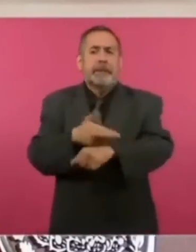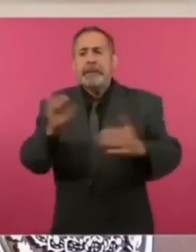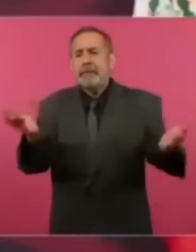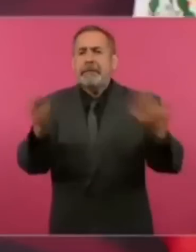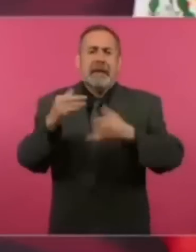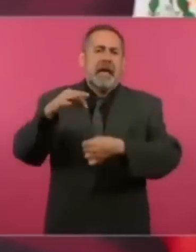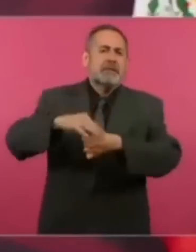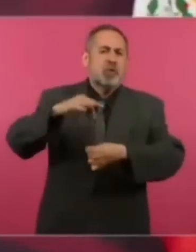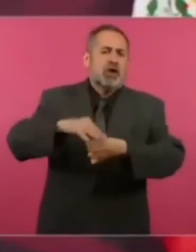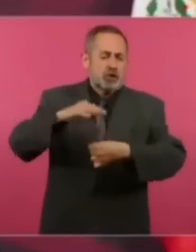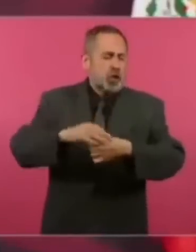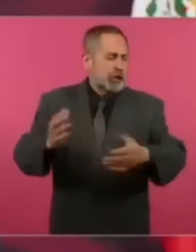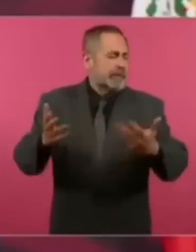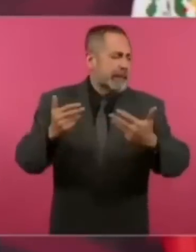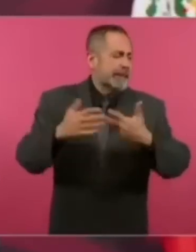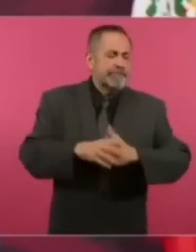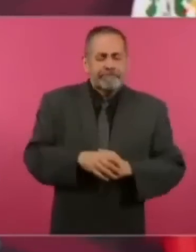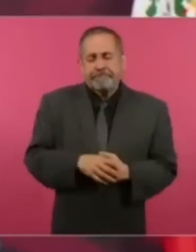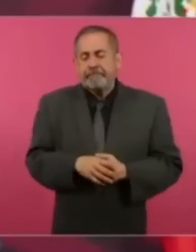¿Y qué sucede?